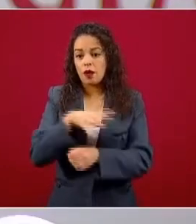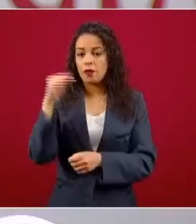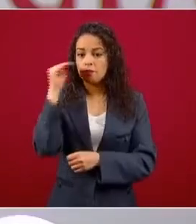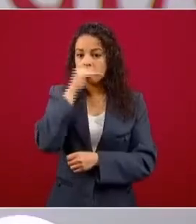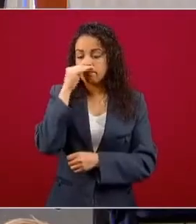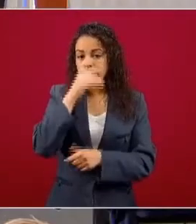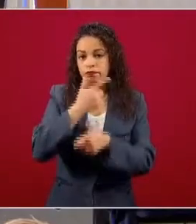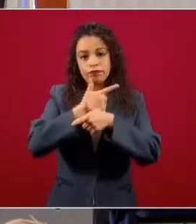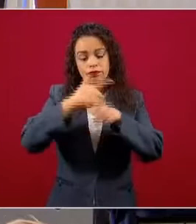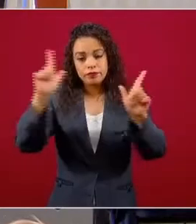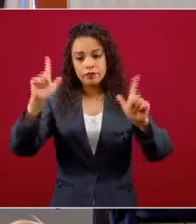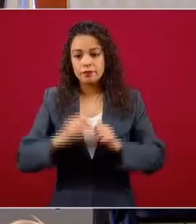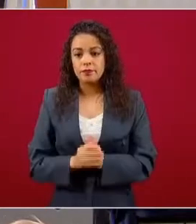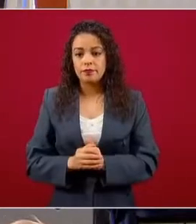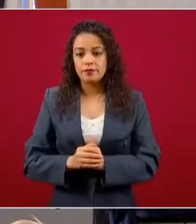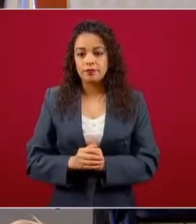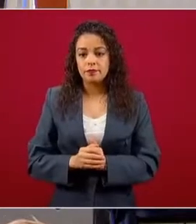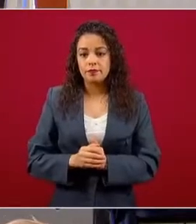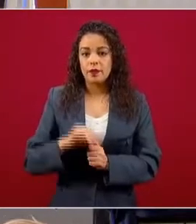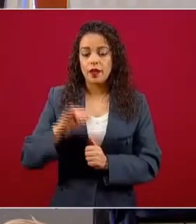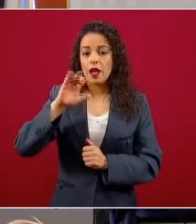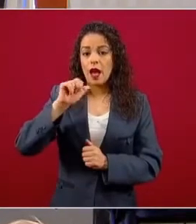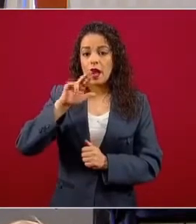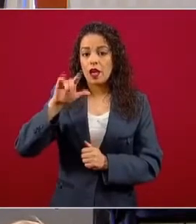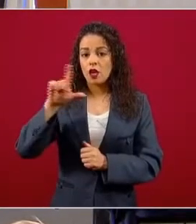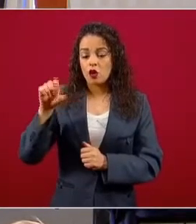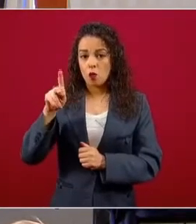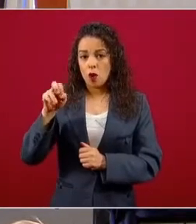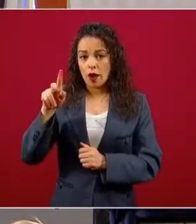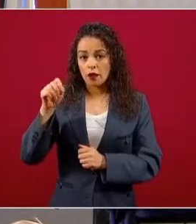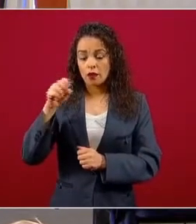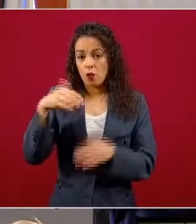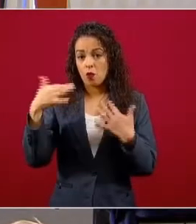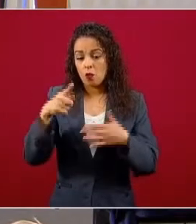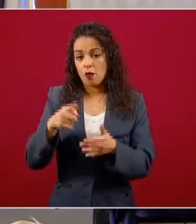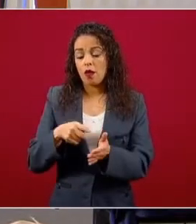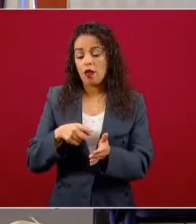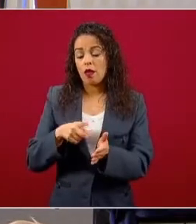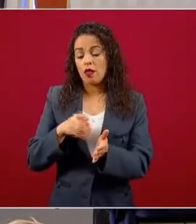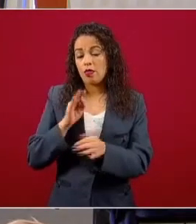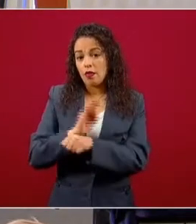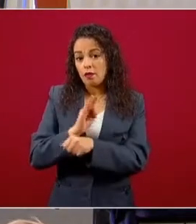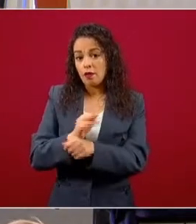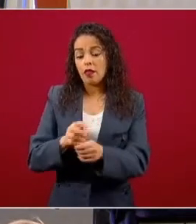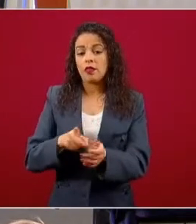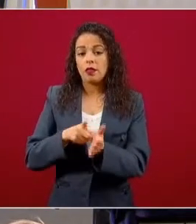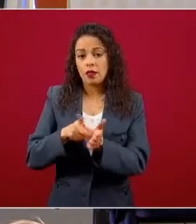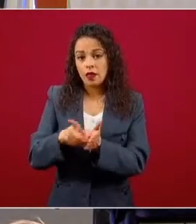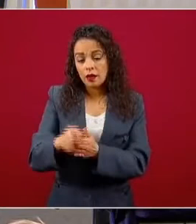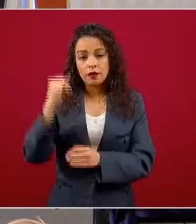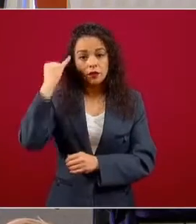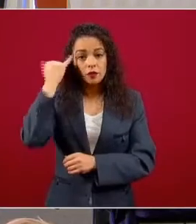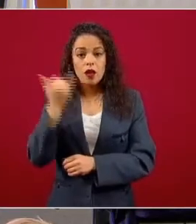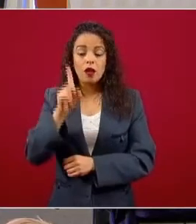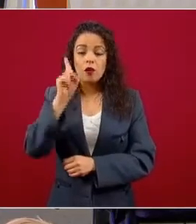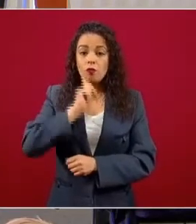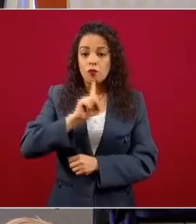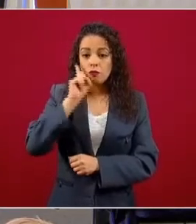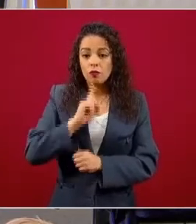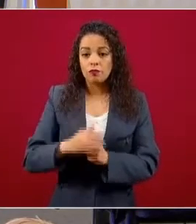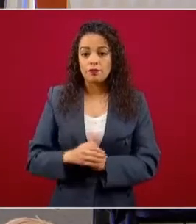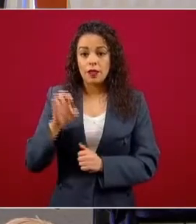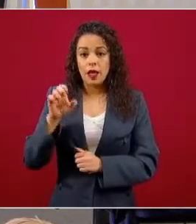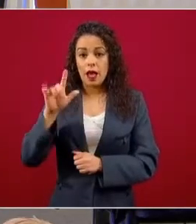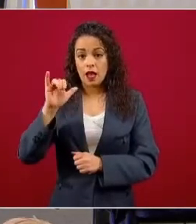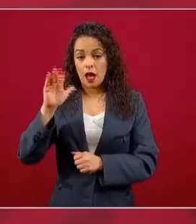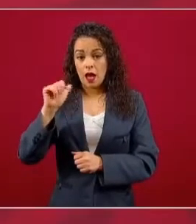puerto educador defendió los derechos indígenas y de la mujer la gran elvia carrillo puerto